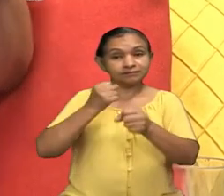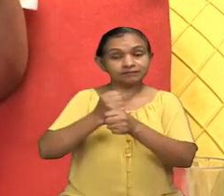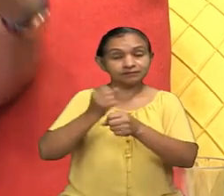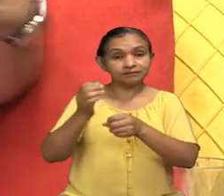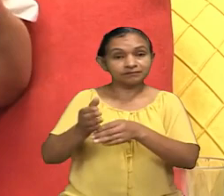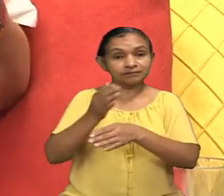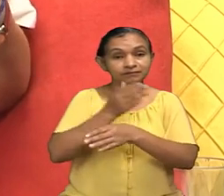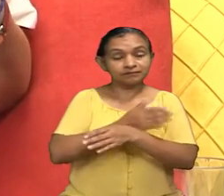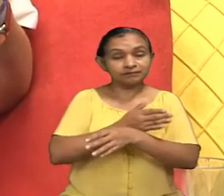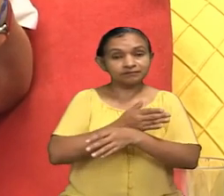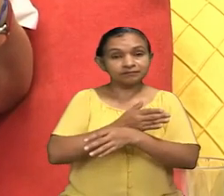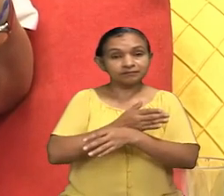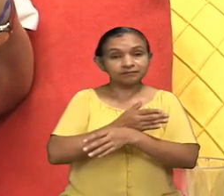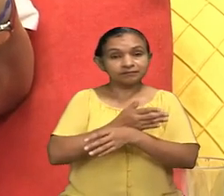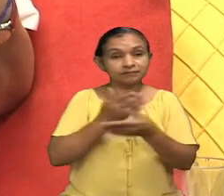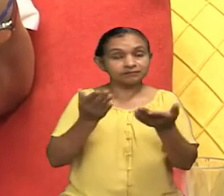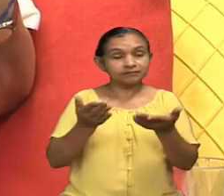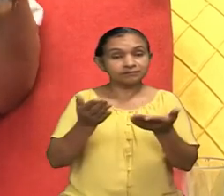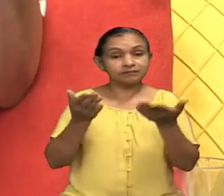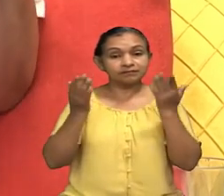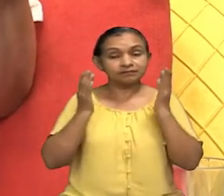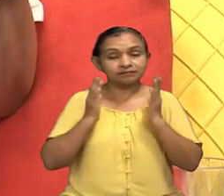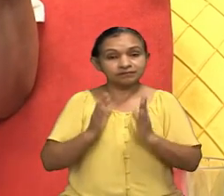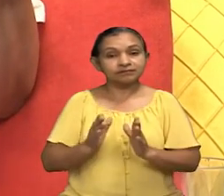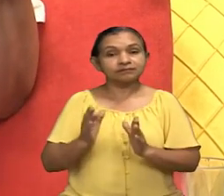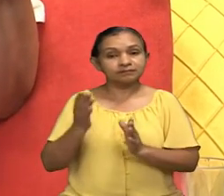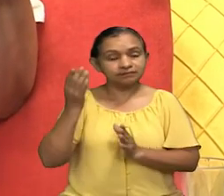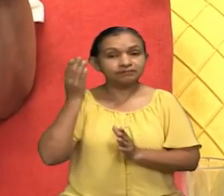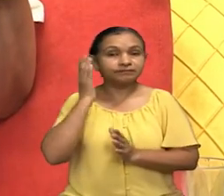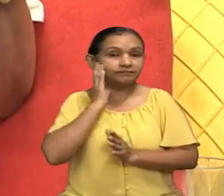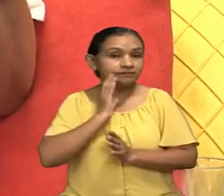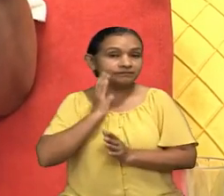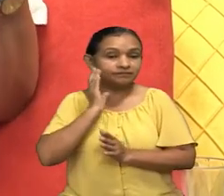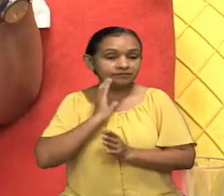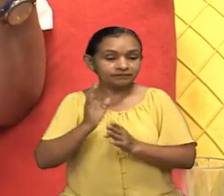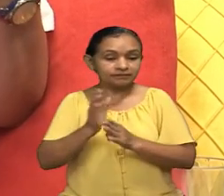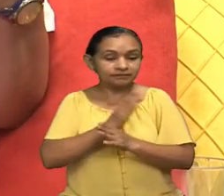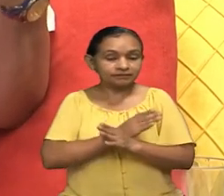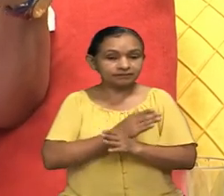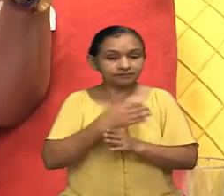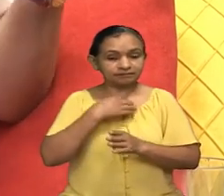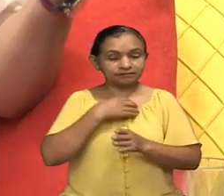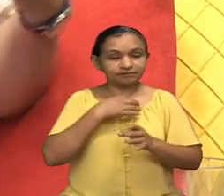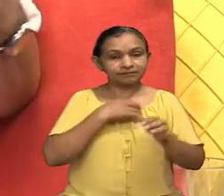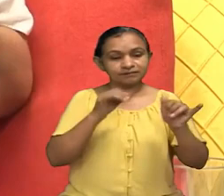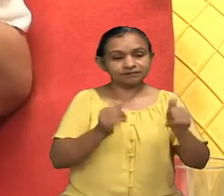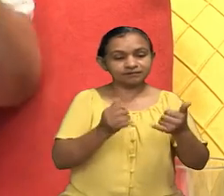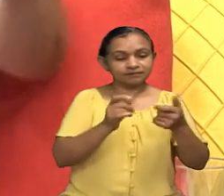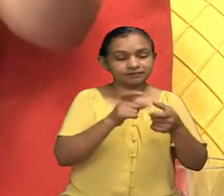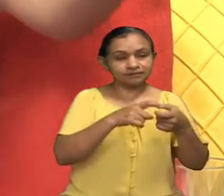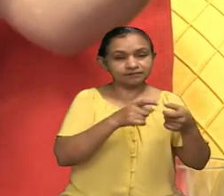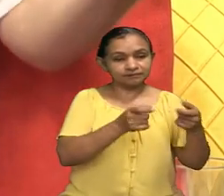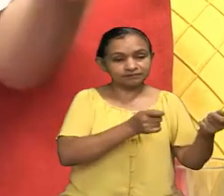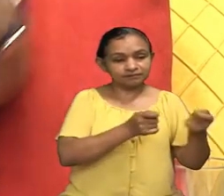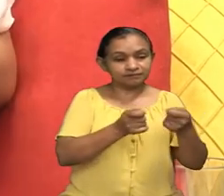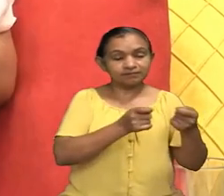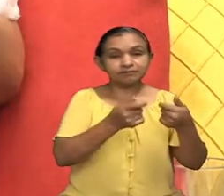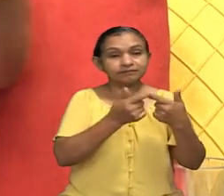tal vez no es muy hábil físicamente, pero sí tiene la experiencia, claro, de haber coordinado o de